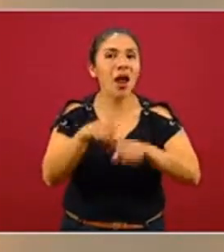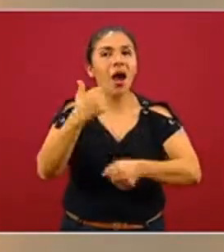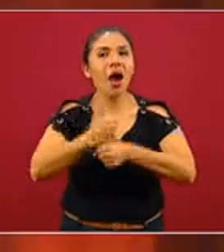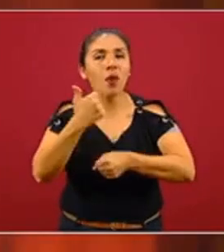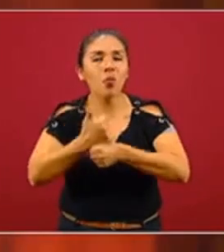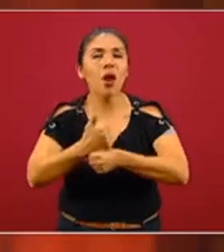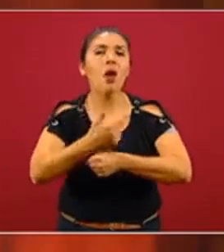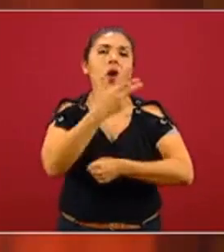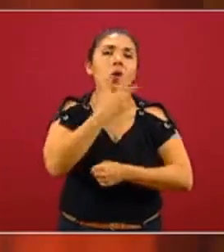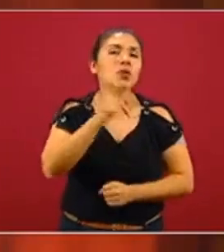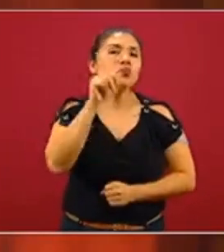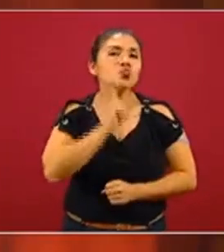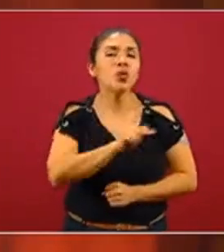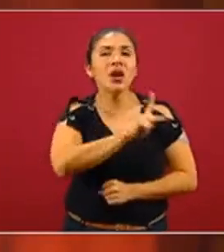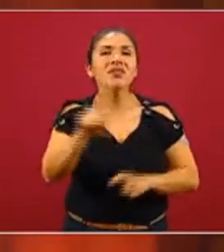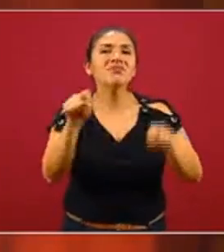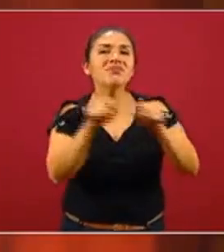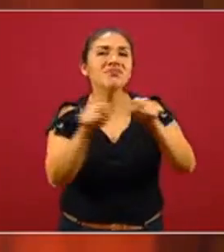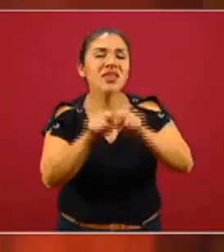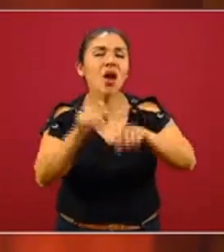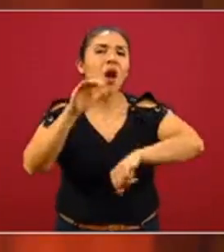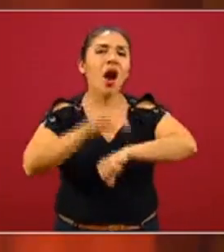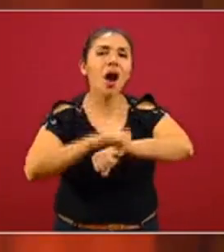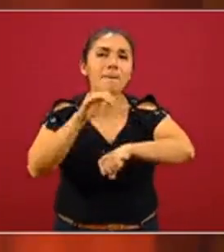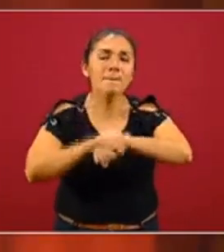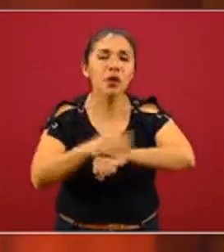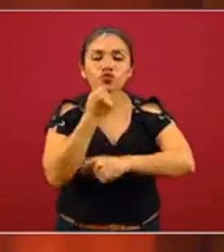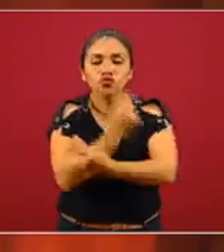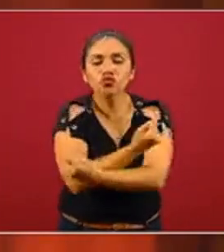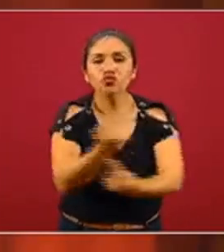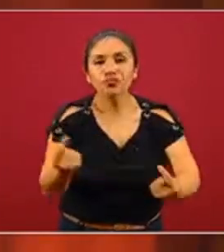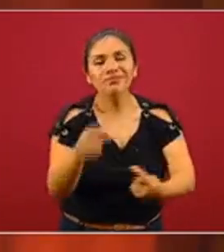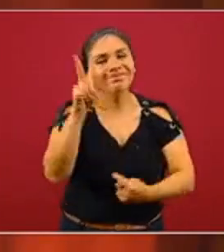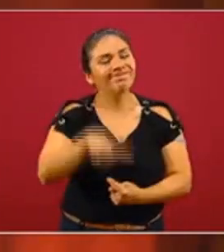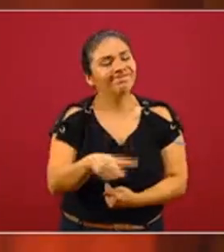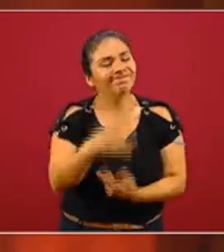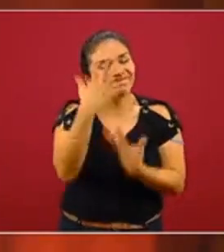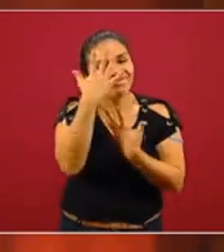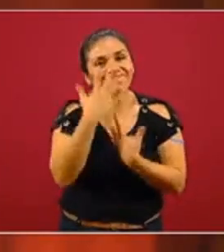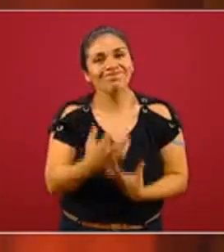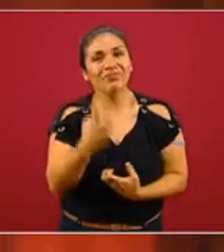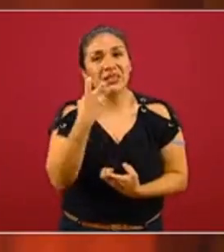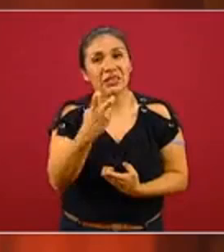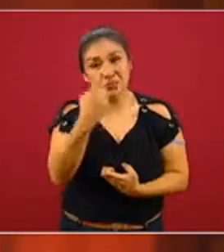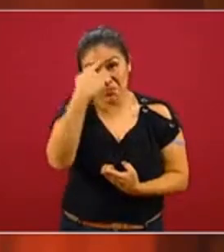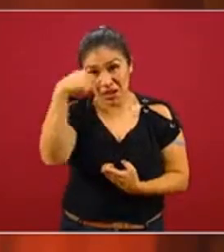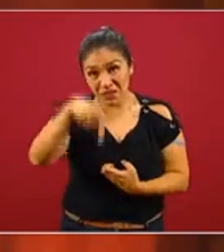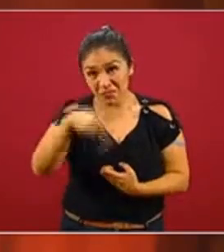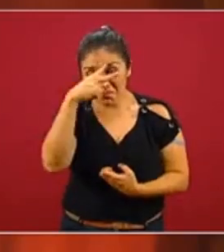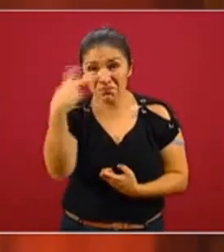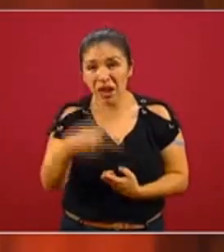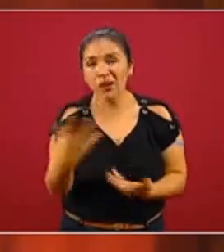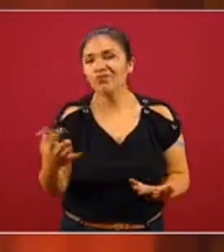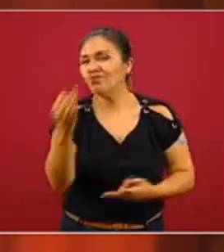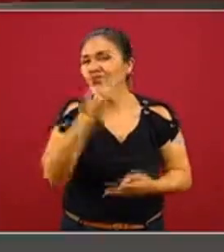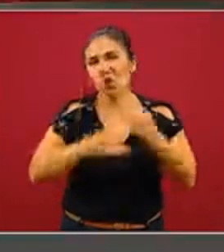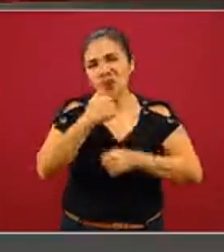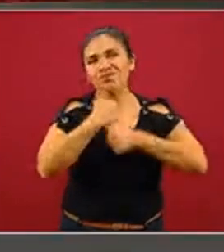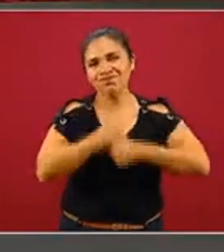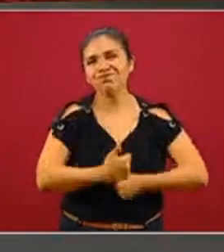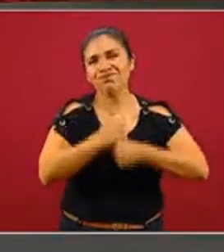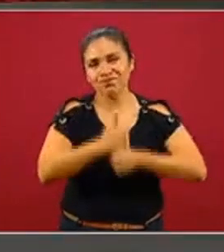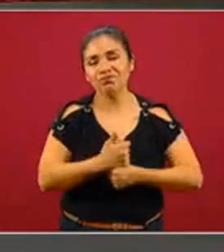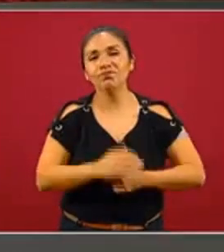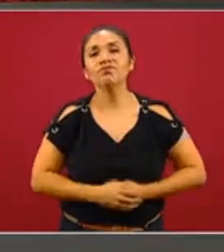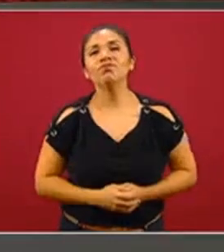las abuelas, los tíos, los amigos de esos niños. Una tragedia para México, una tragedia para todos. La próxima,